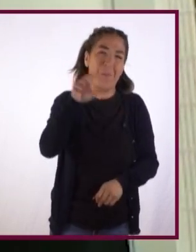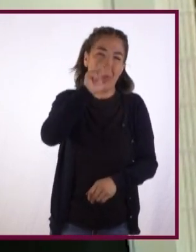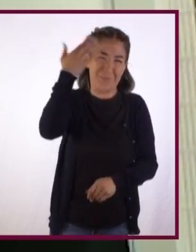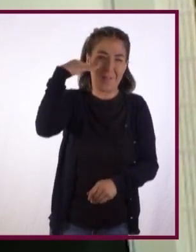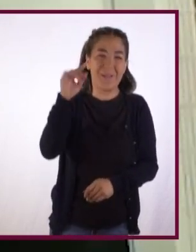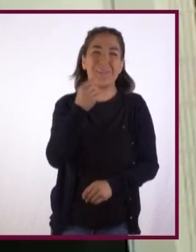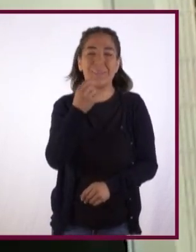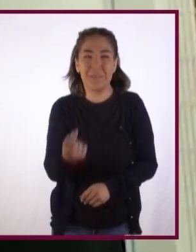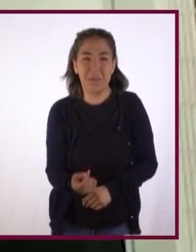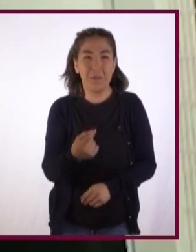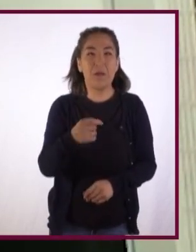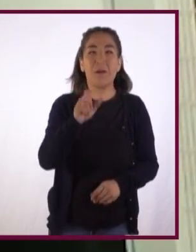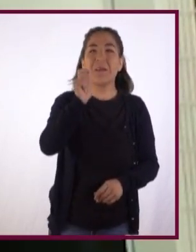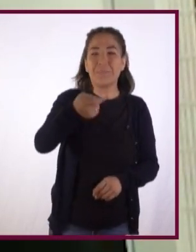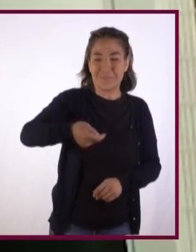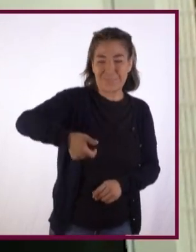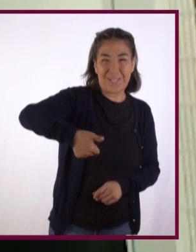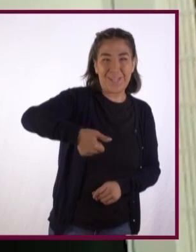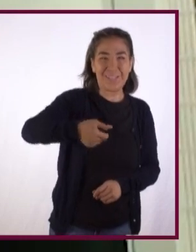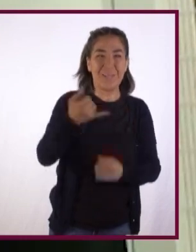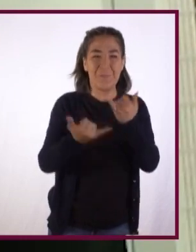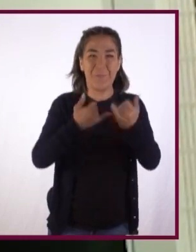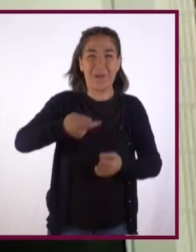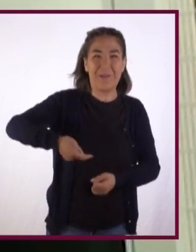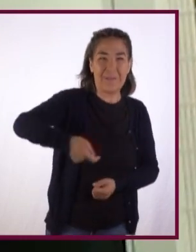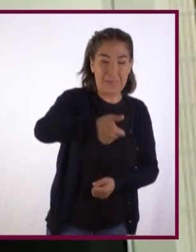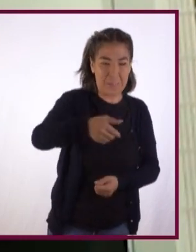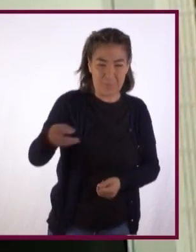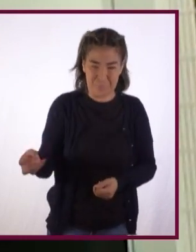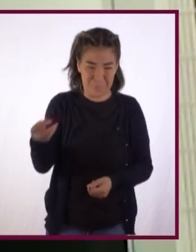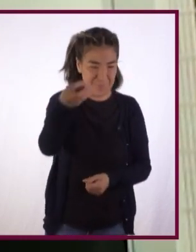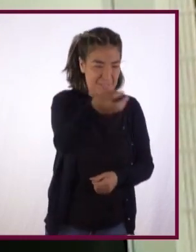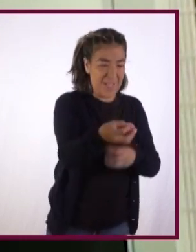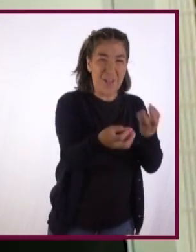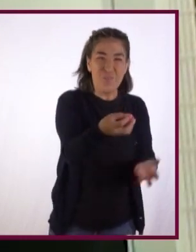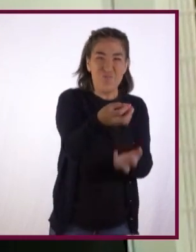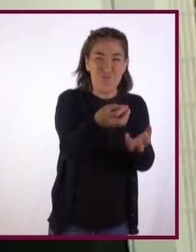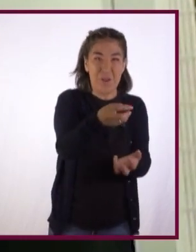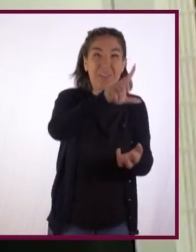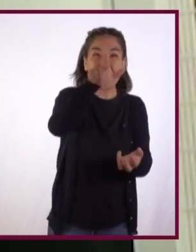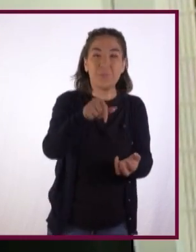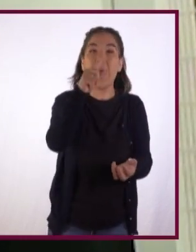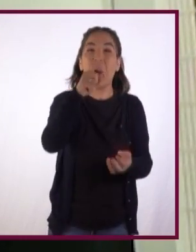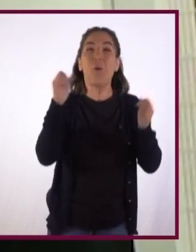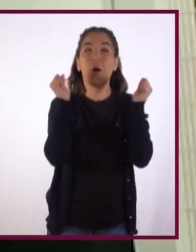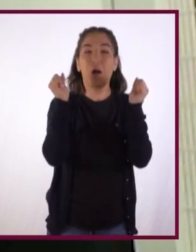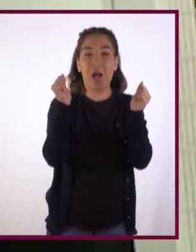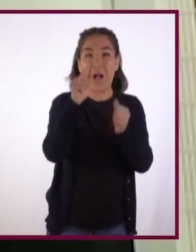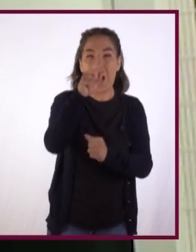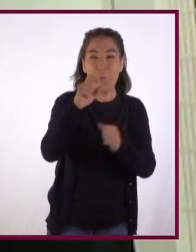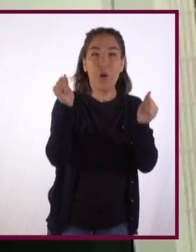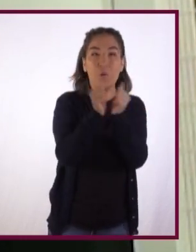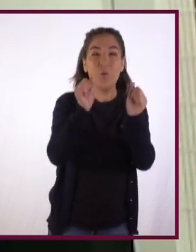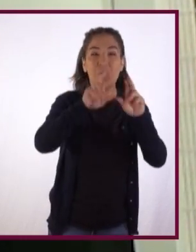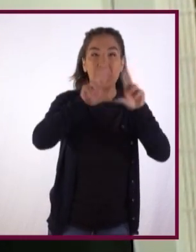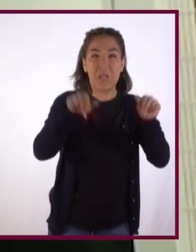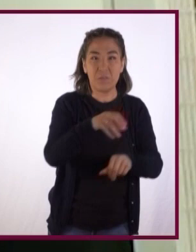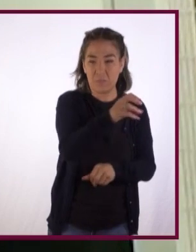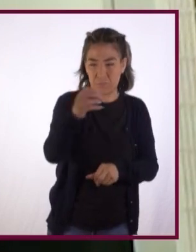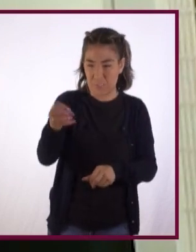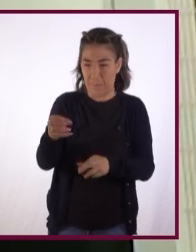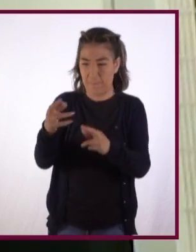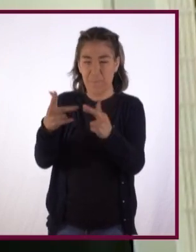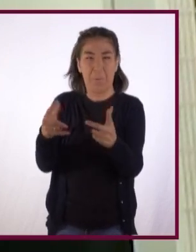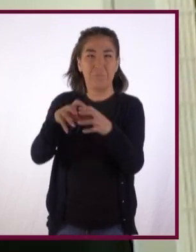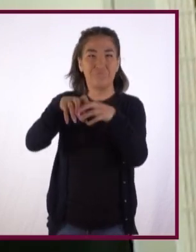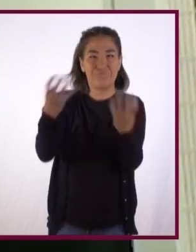niño así era, tomábamos una canica, la poníamos en el fuego y luego la metíamos en agua con hielo. La canica se